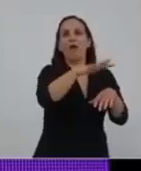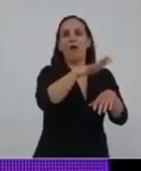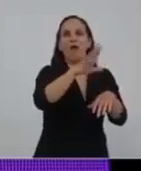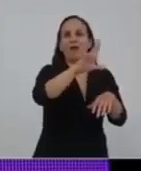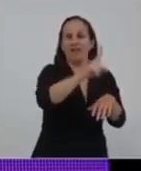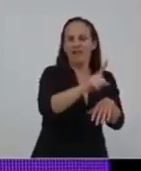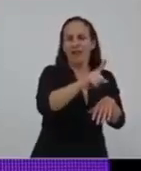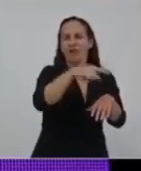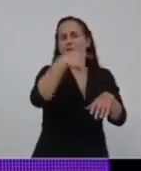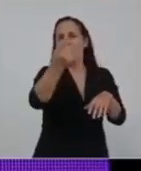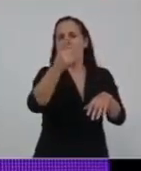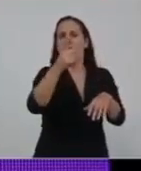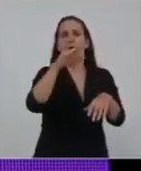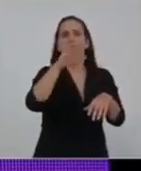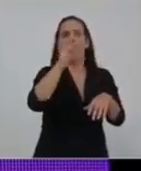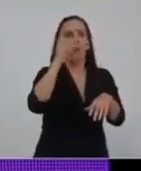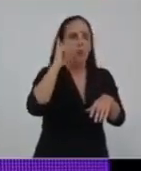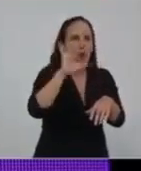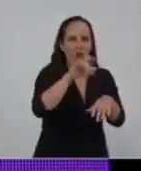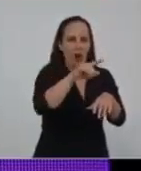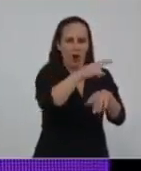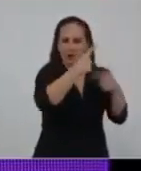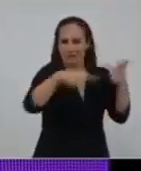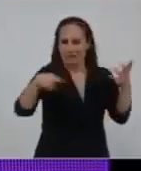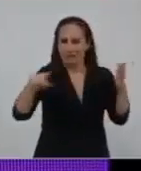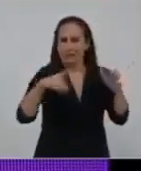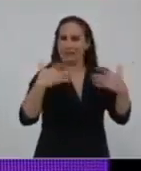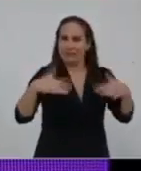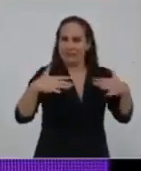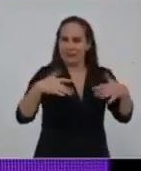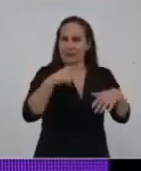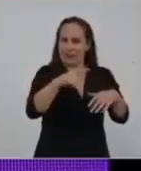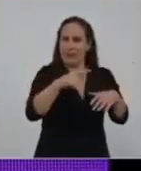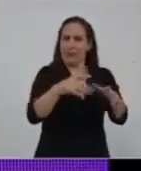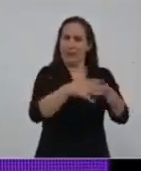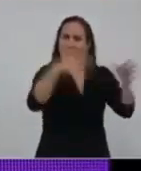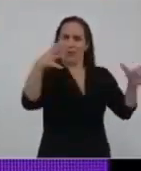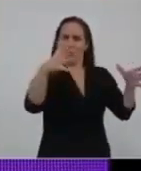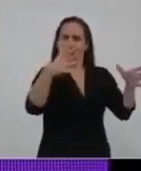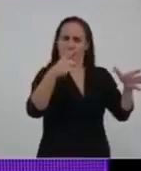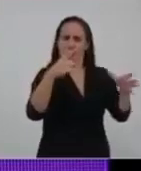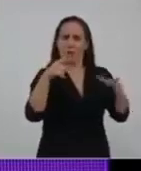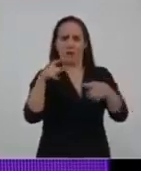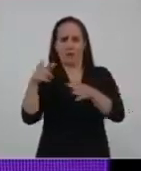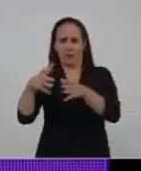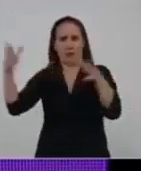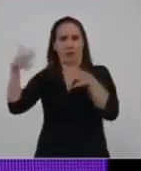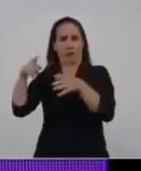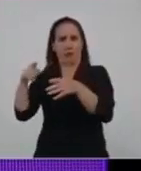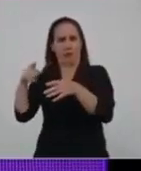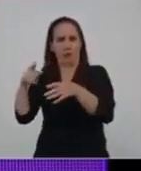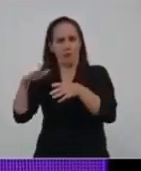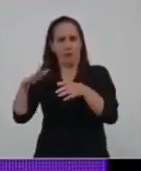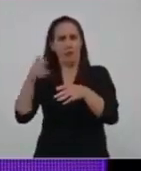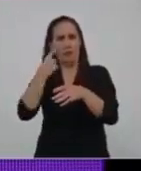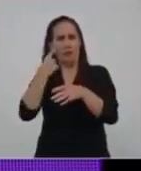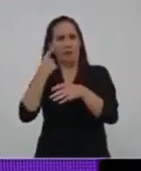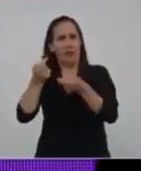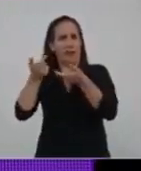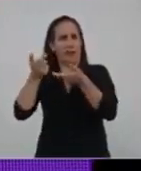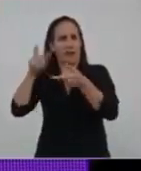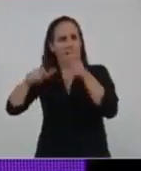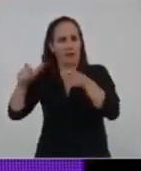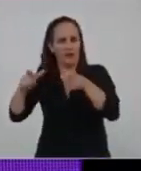rodrigo bueno tenemos 170 hectáreas donde viven 13.000 personas que es puerto madero y 32 hectáreas donde viven